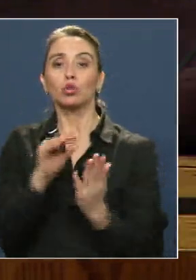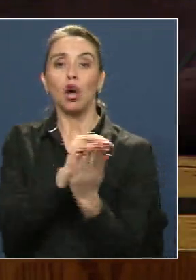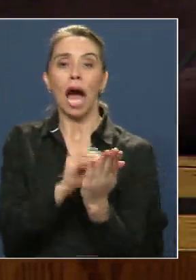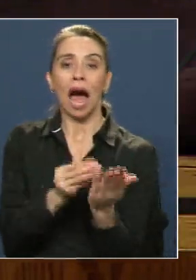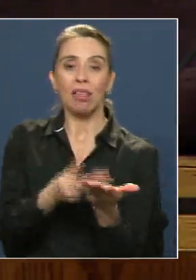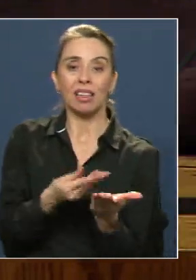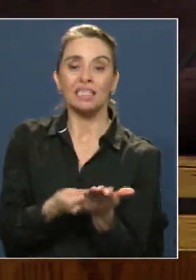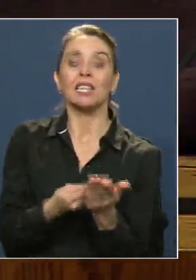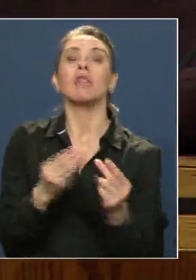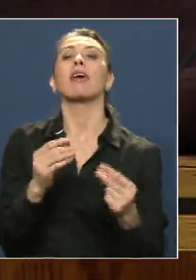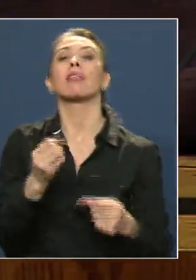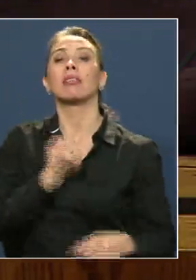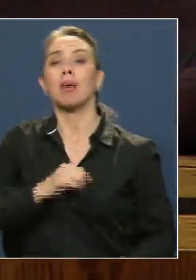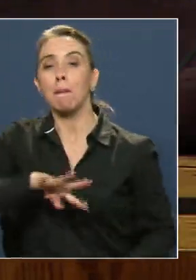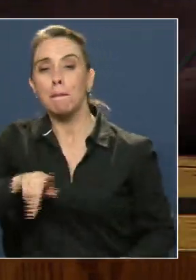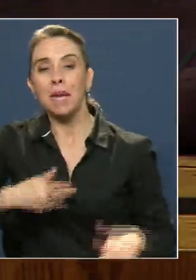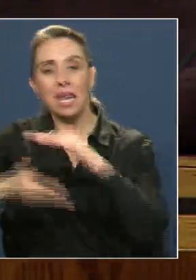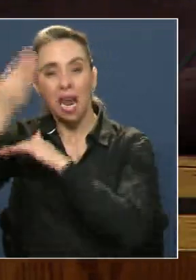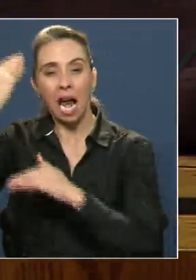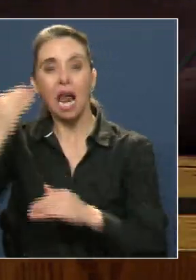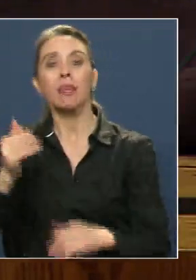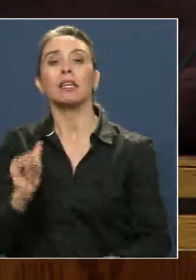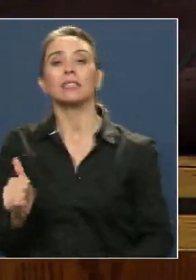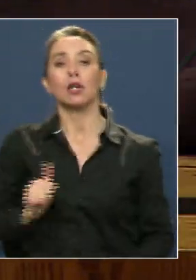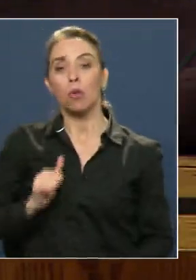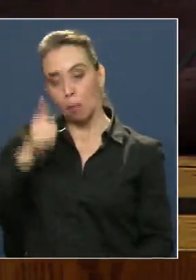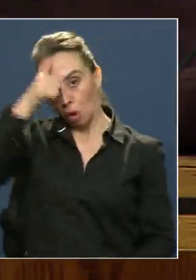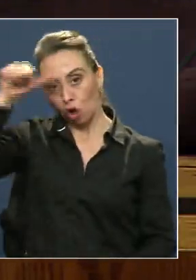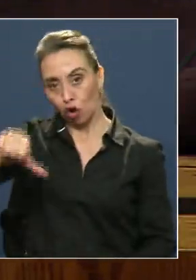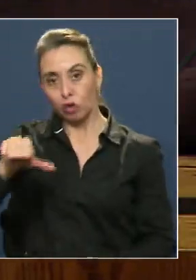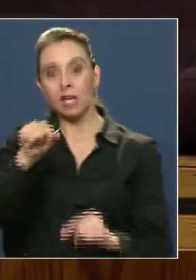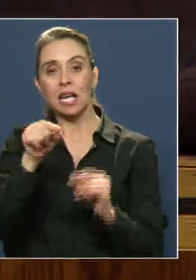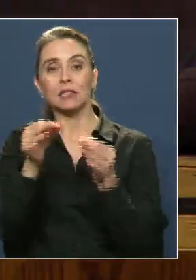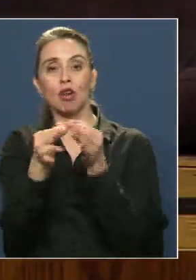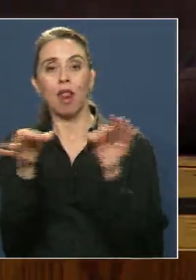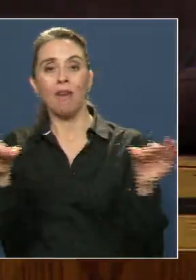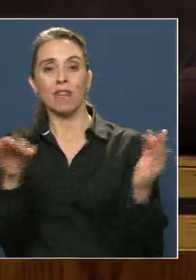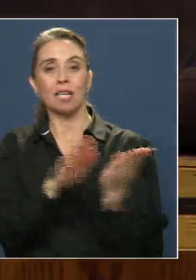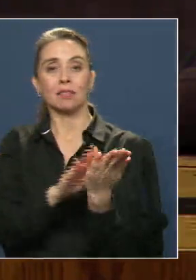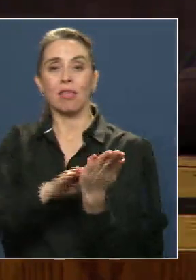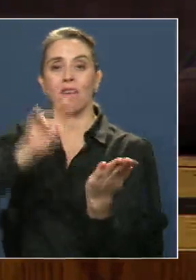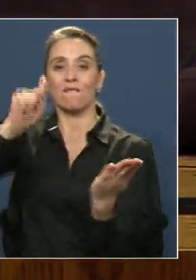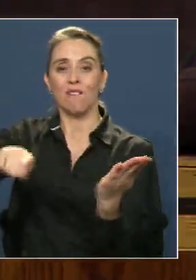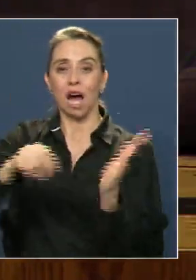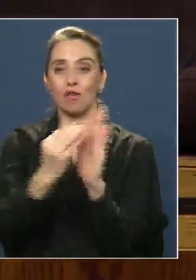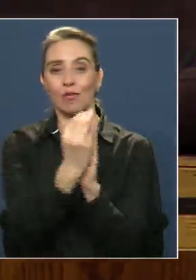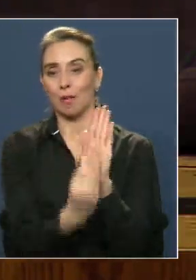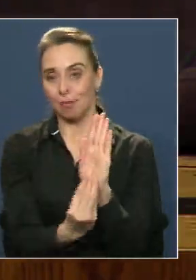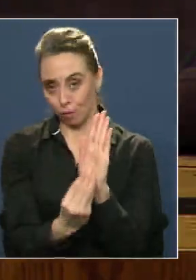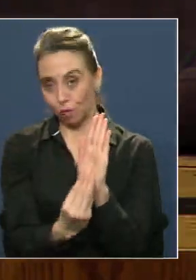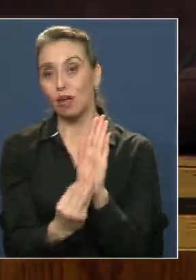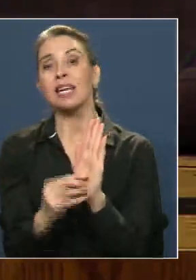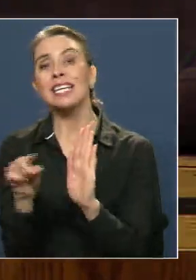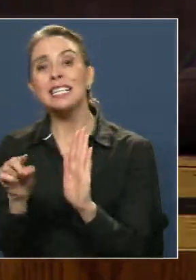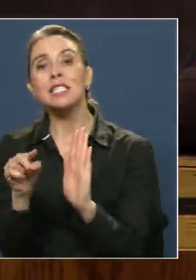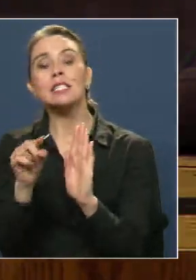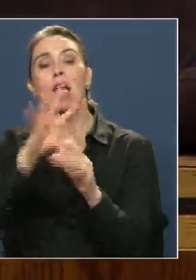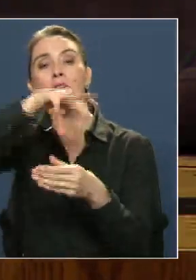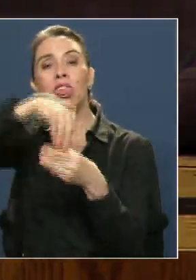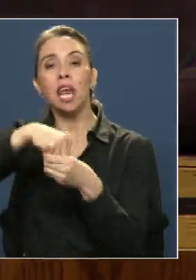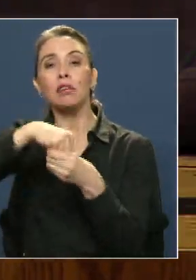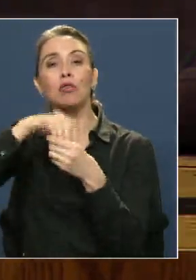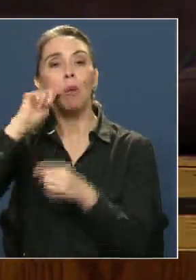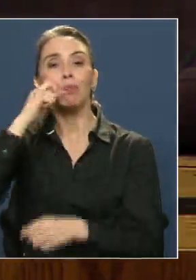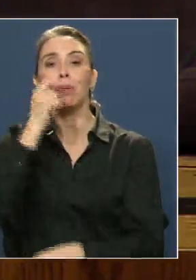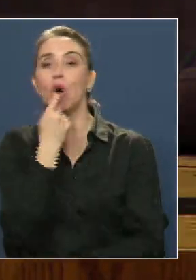antecedentes penales, cumplimiento de condenas, etc. Hasta aquí la cita. Es lo que subyace dentro de ese concepto.